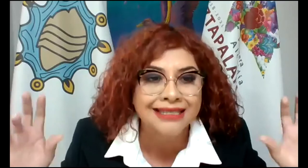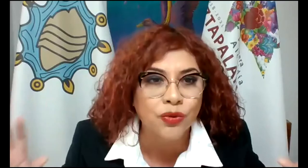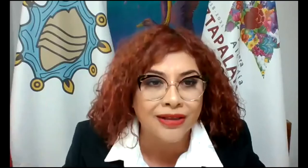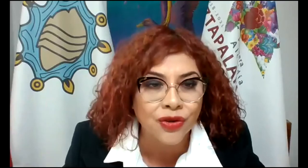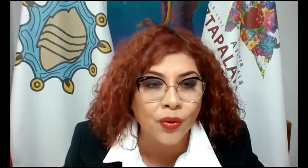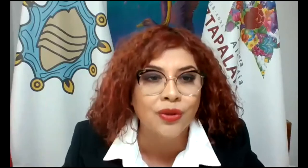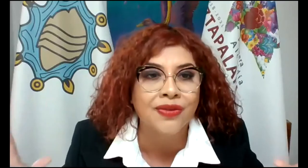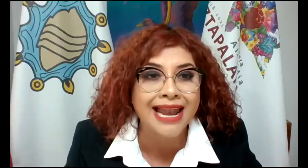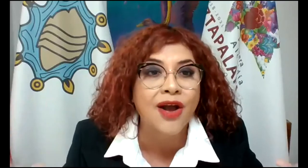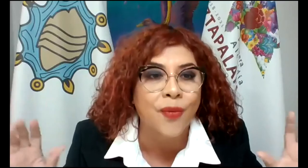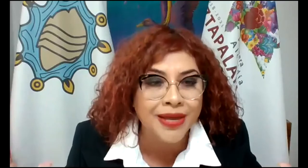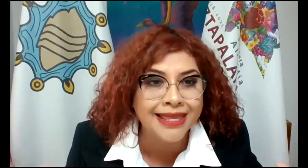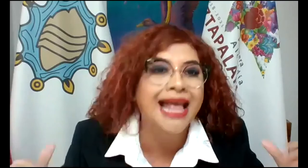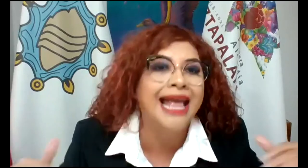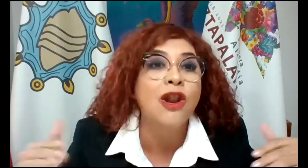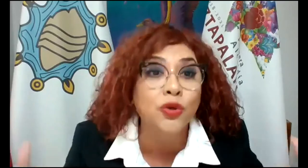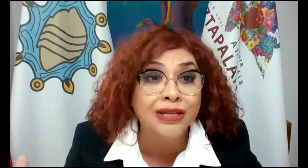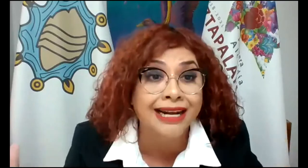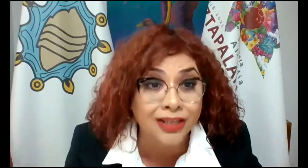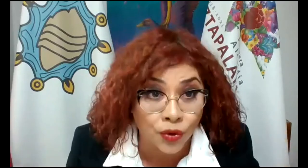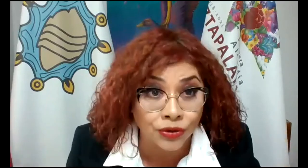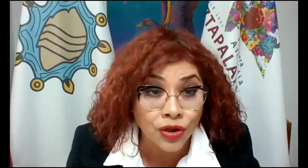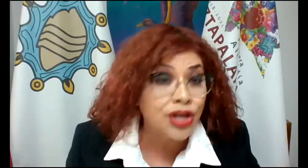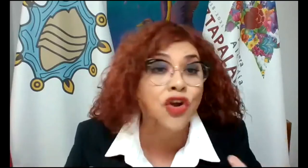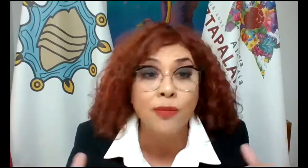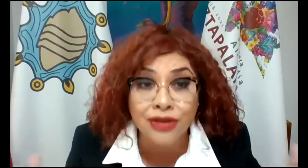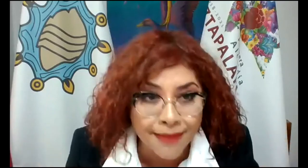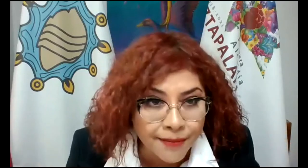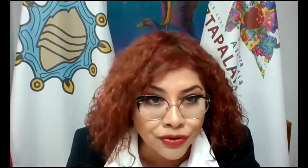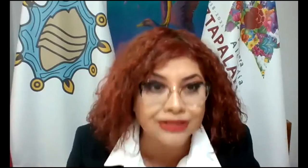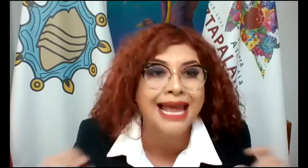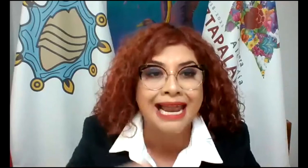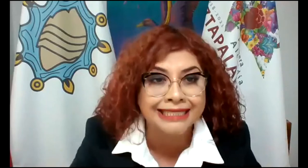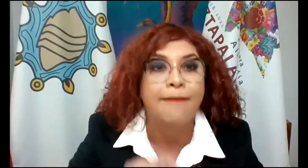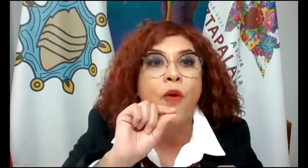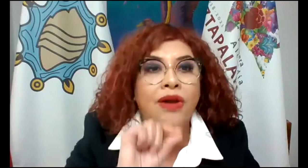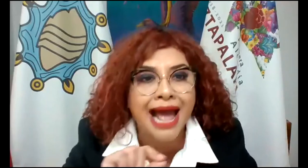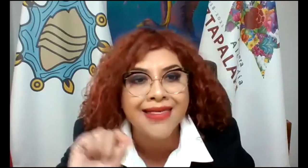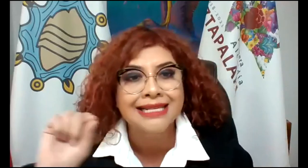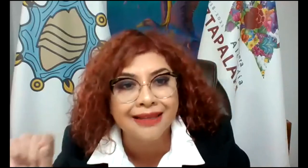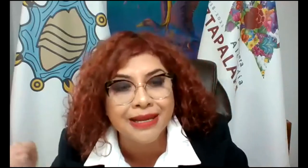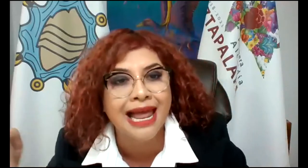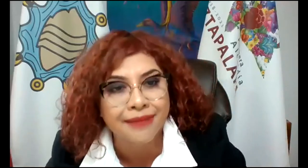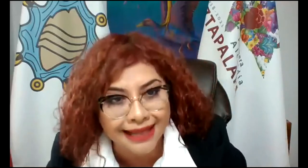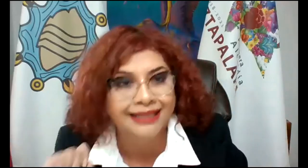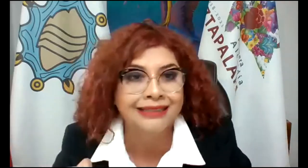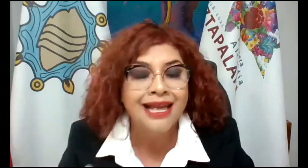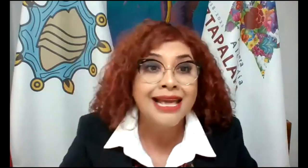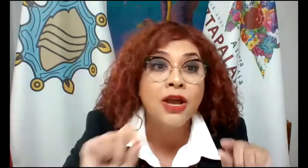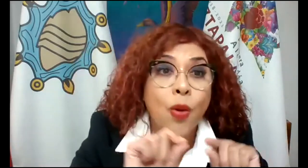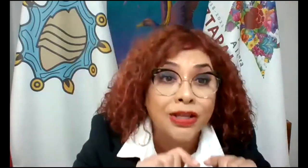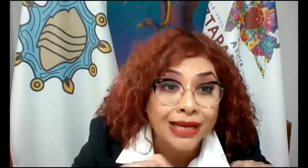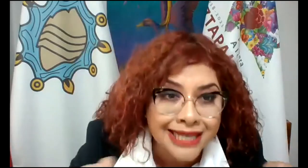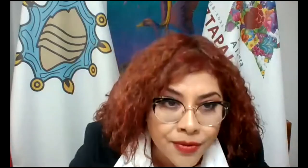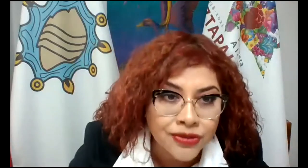la situación del COVID en los territorios. Y como sabemos, se analiza por cada 100,000 habitantes.